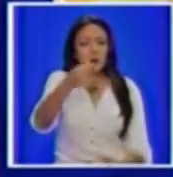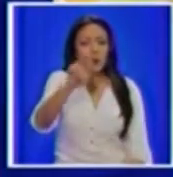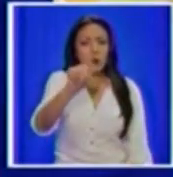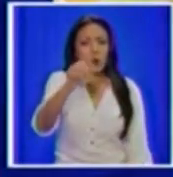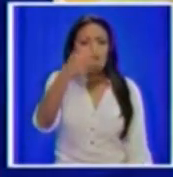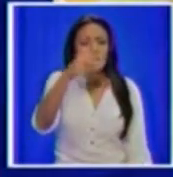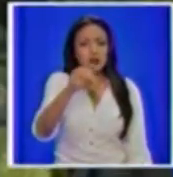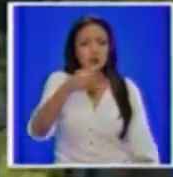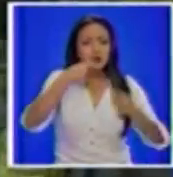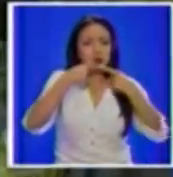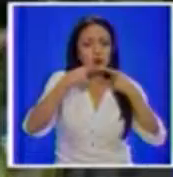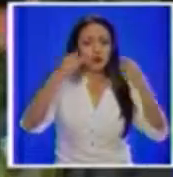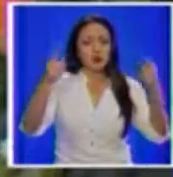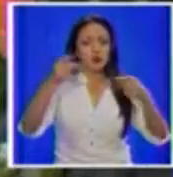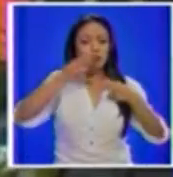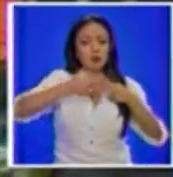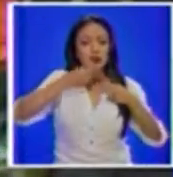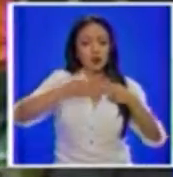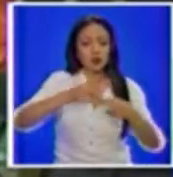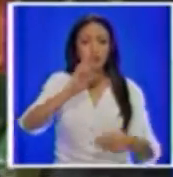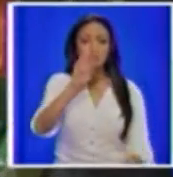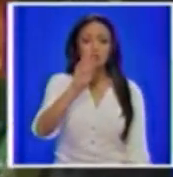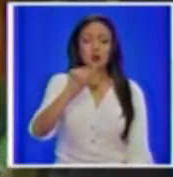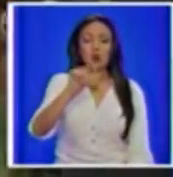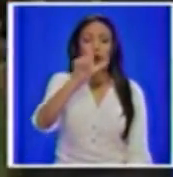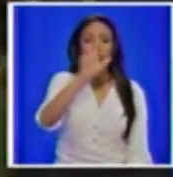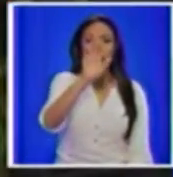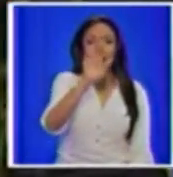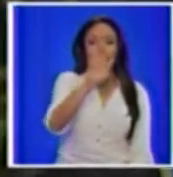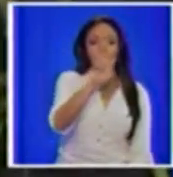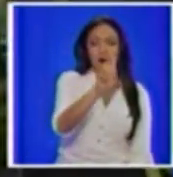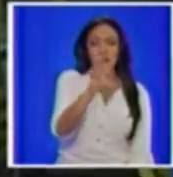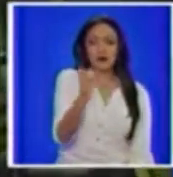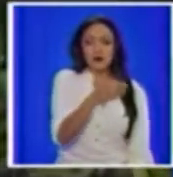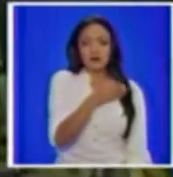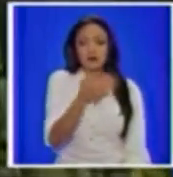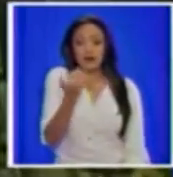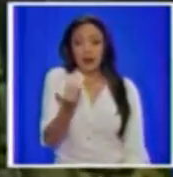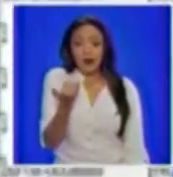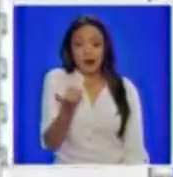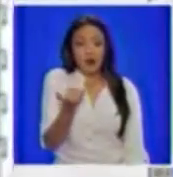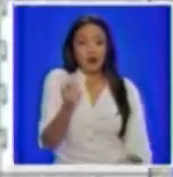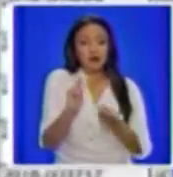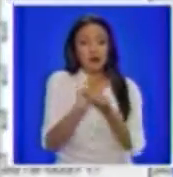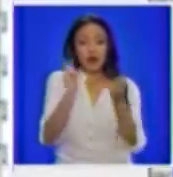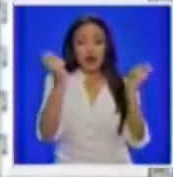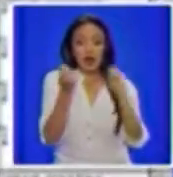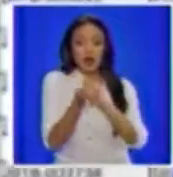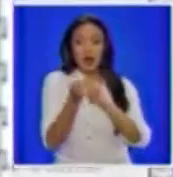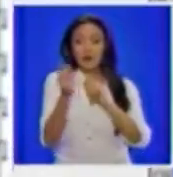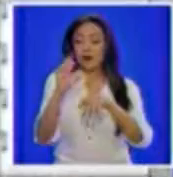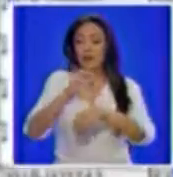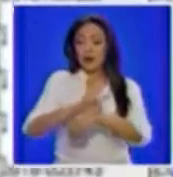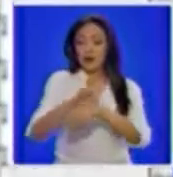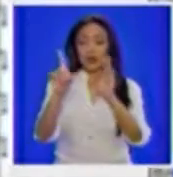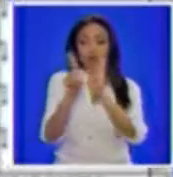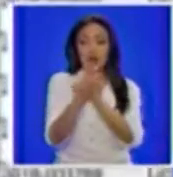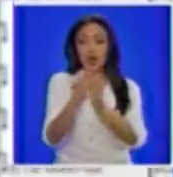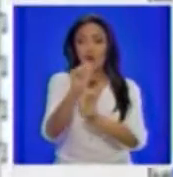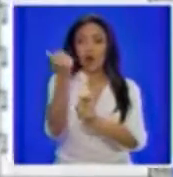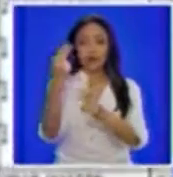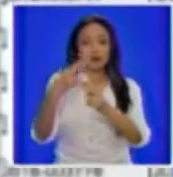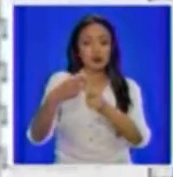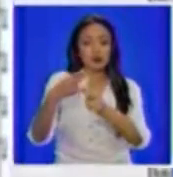conocido públicamente con el nombre de Walter Patricio Arizala. ¿Por qué ahora aparece registrado en medicina legal con otro nombre? En